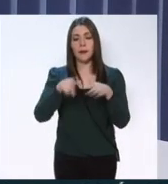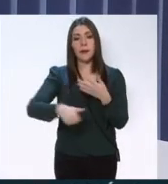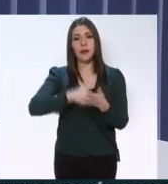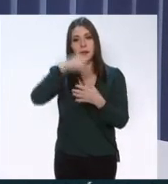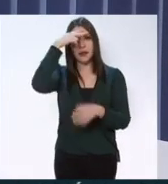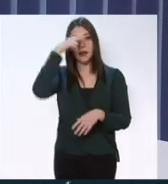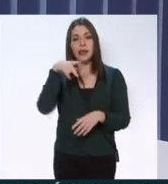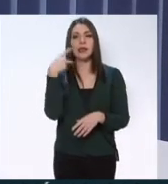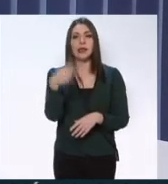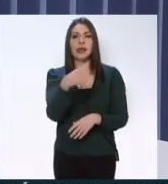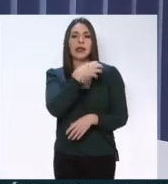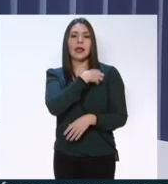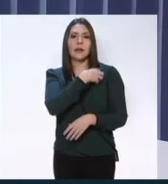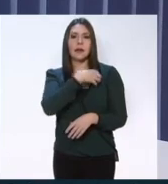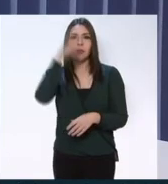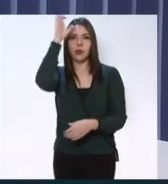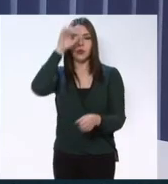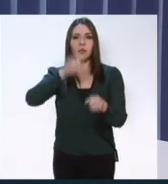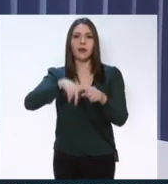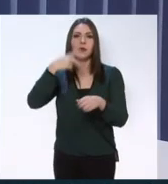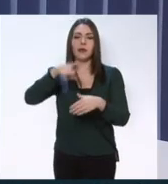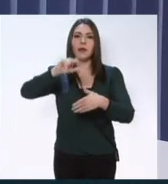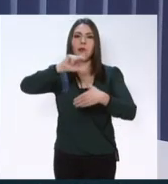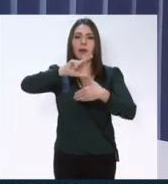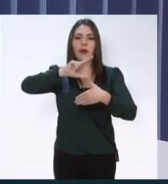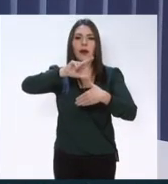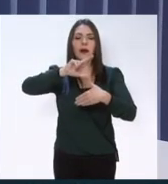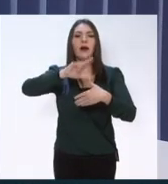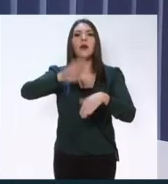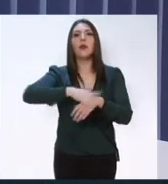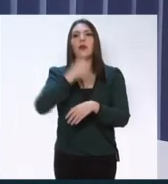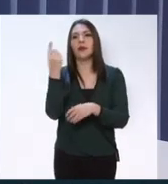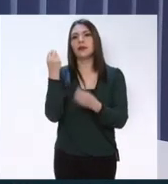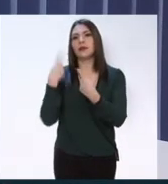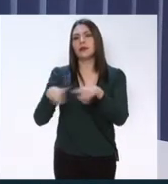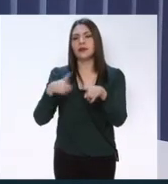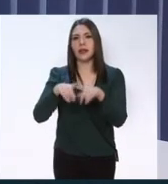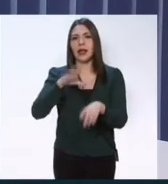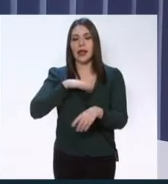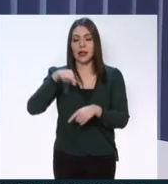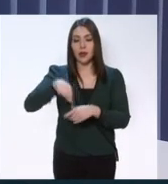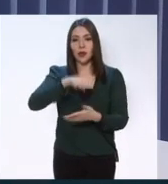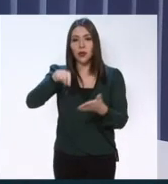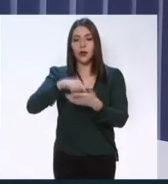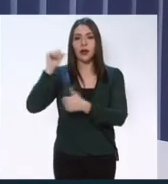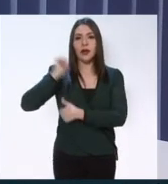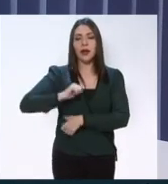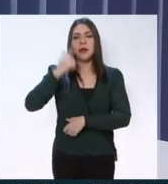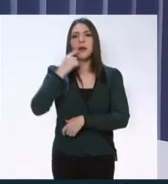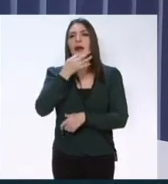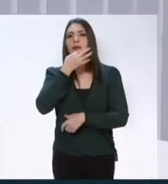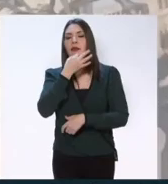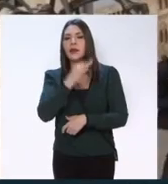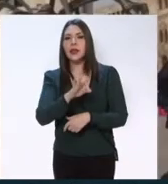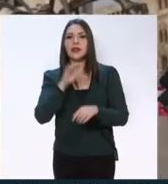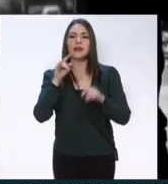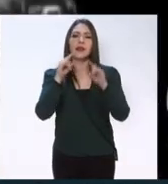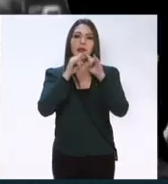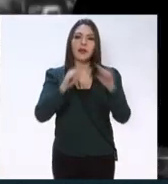capital cultural de América Latina, ya que será sede de grandes festividades, fiestas y ferias en las 16 alcaldías.